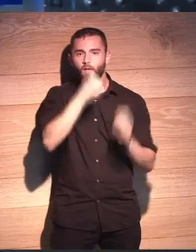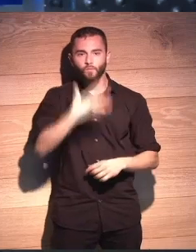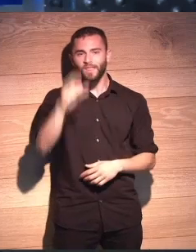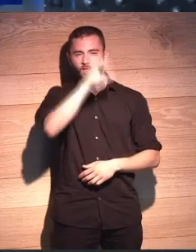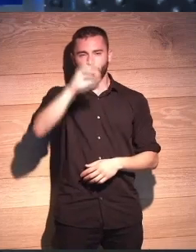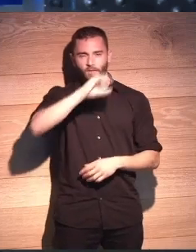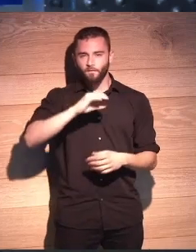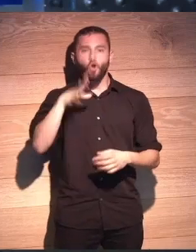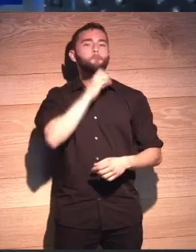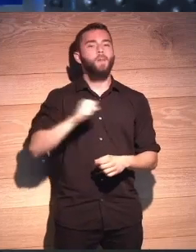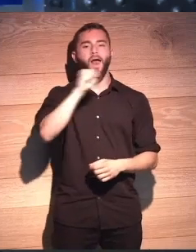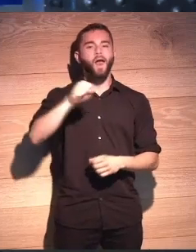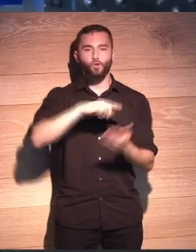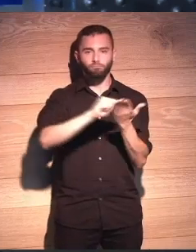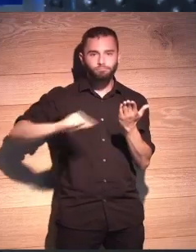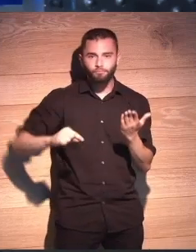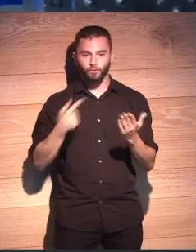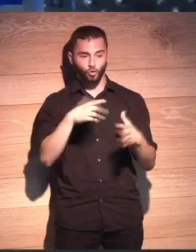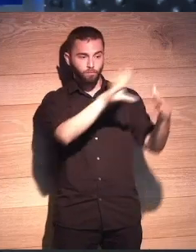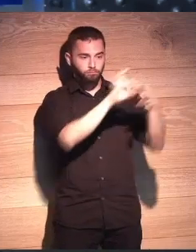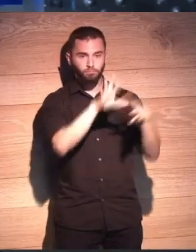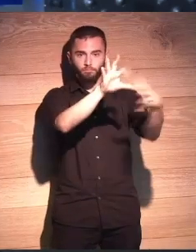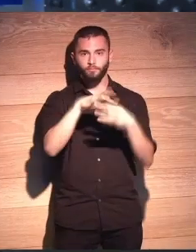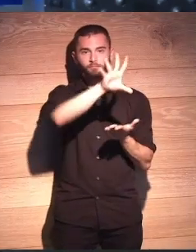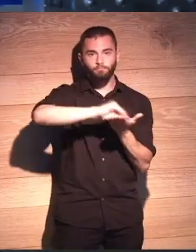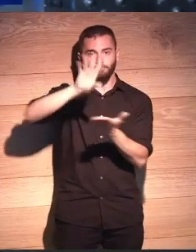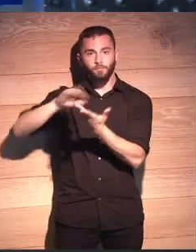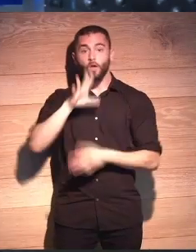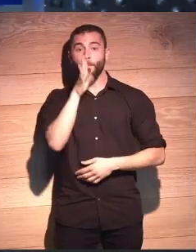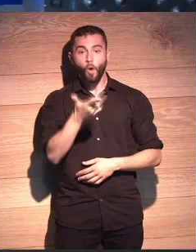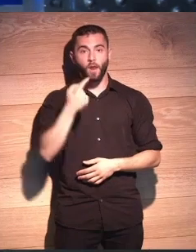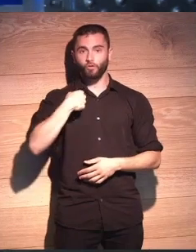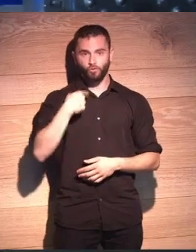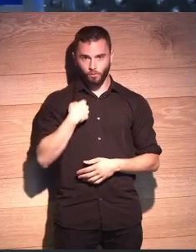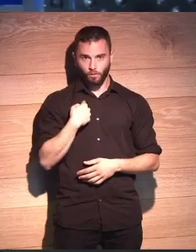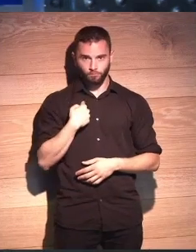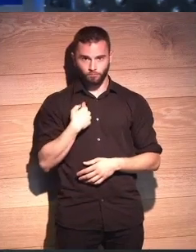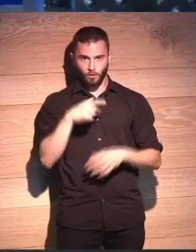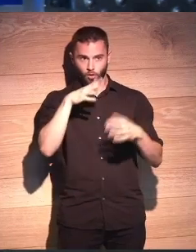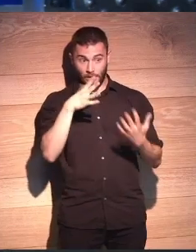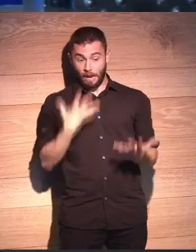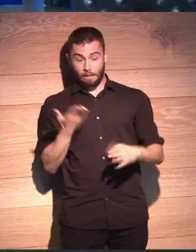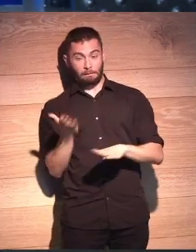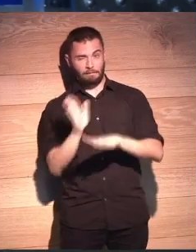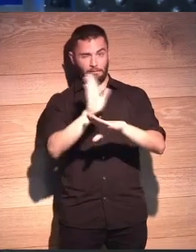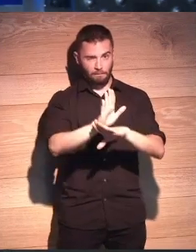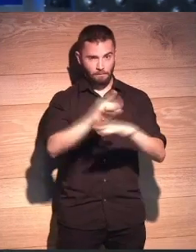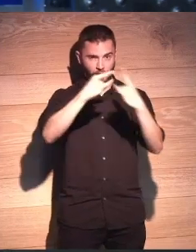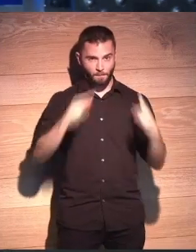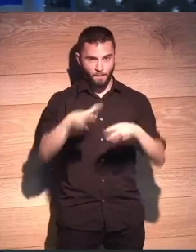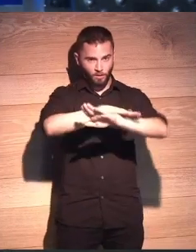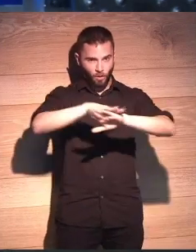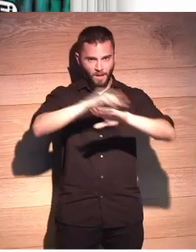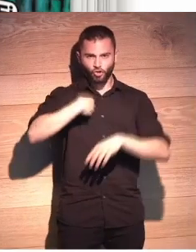científicos maravillosos que yo voy enlazándolos. Y por eso decidí hacer esto que vais a ver aquí, que es un campamento